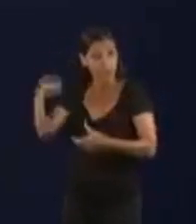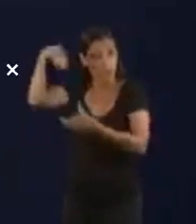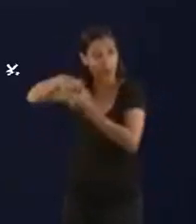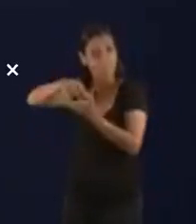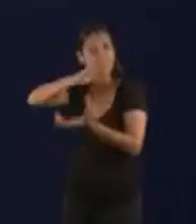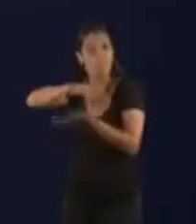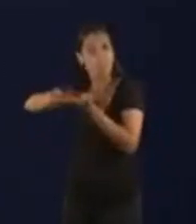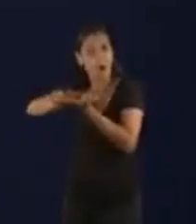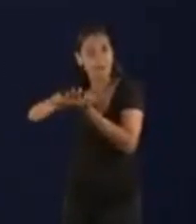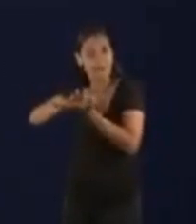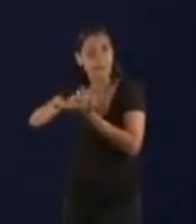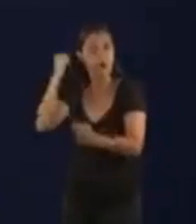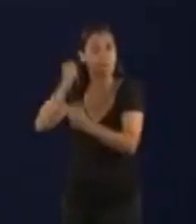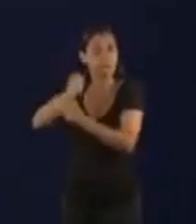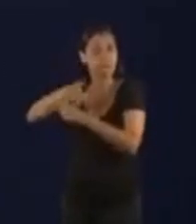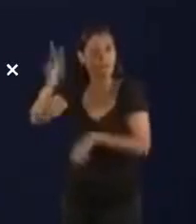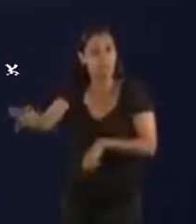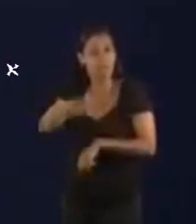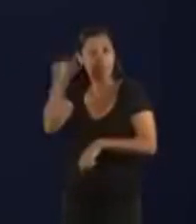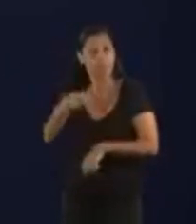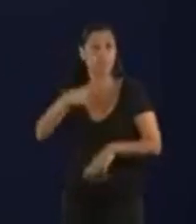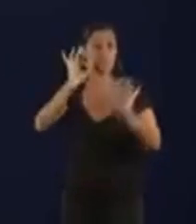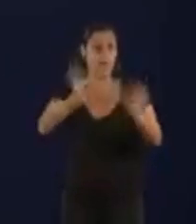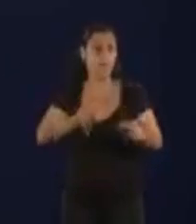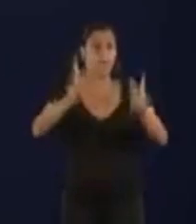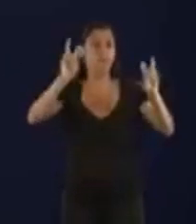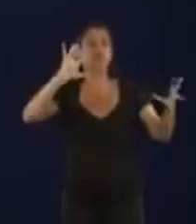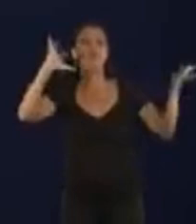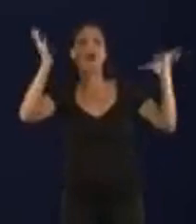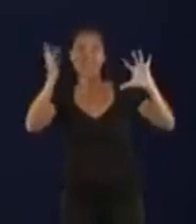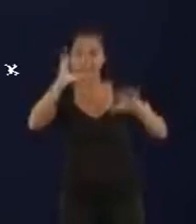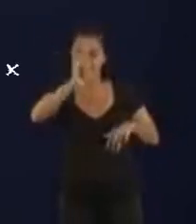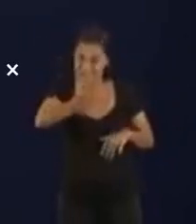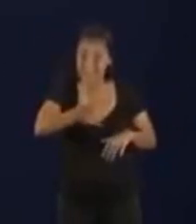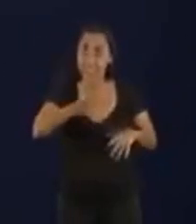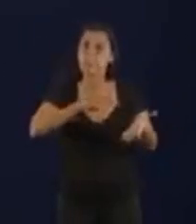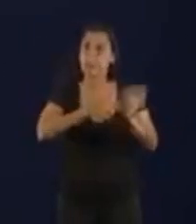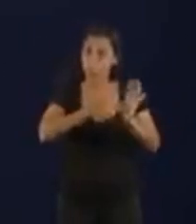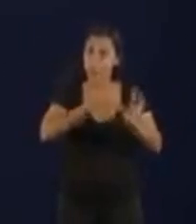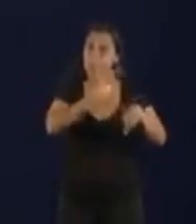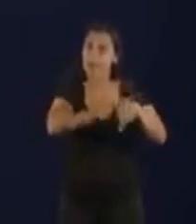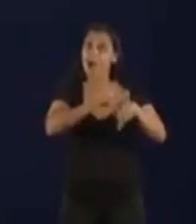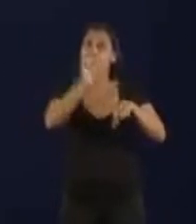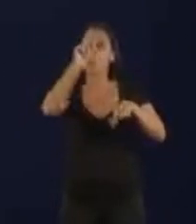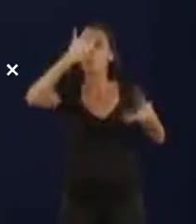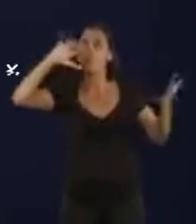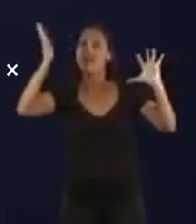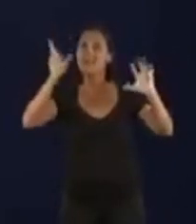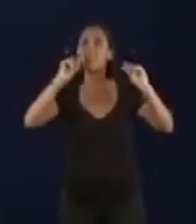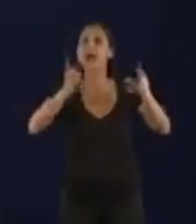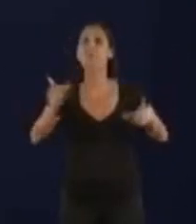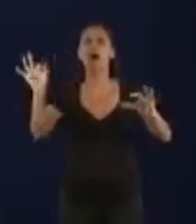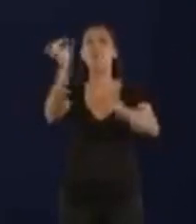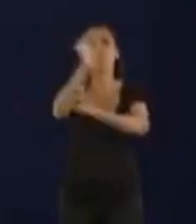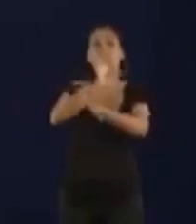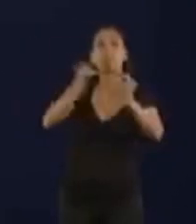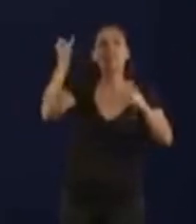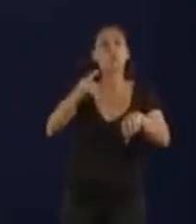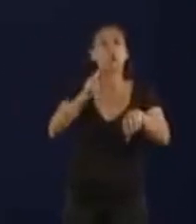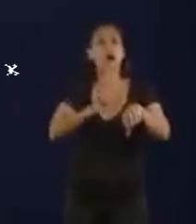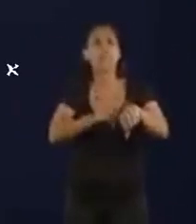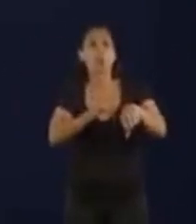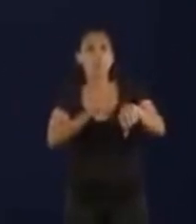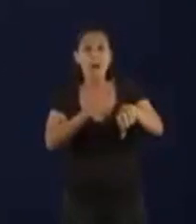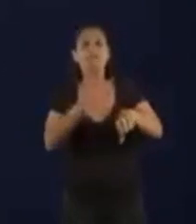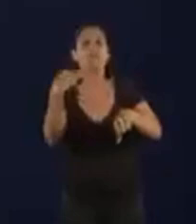ausencia sabemos que más allá de los factores los mosquitos tienen un ciclo e y las acciones para evitar los